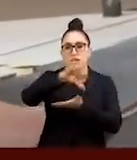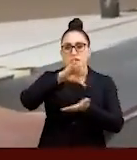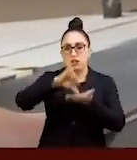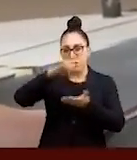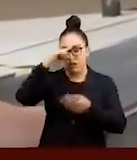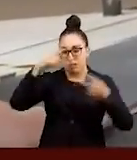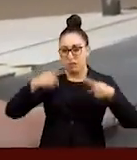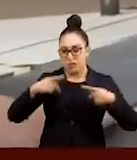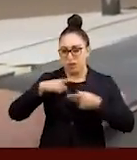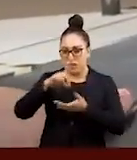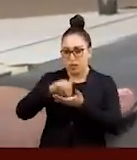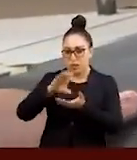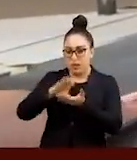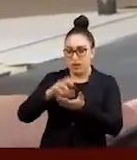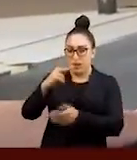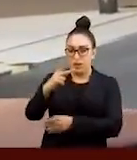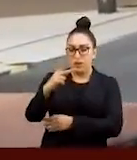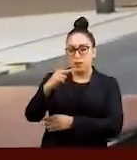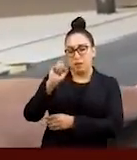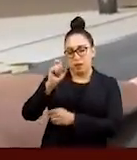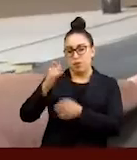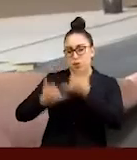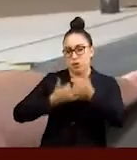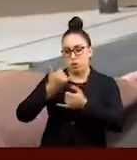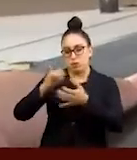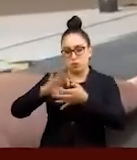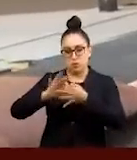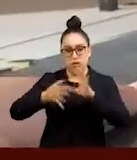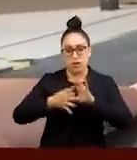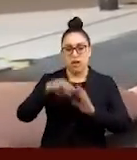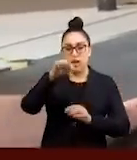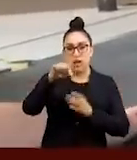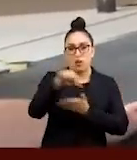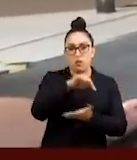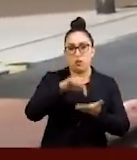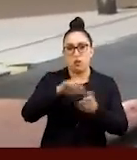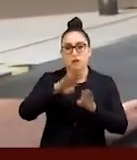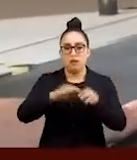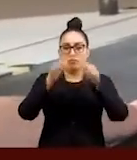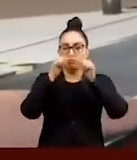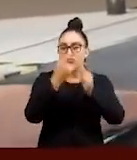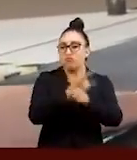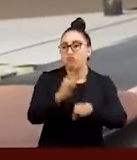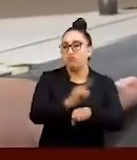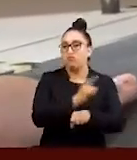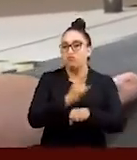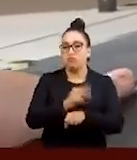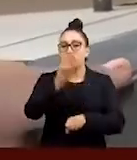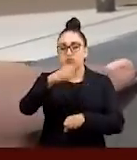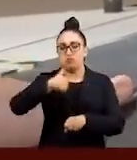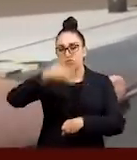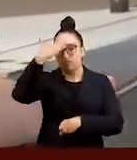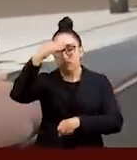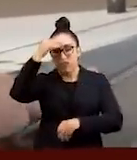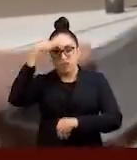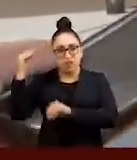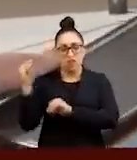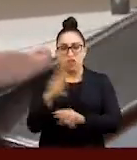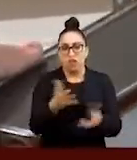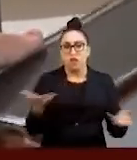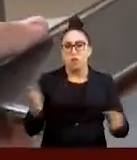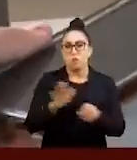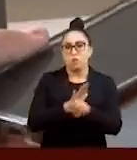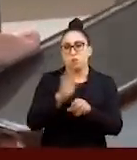Paralímpico es un lugar que se ha dejado como muy atrasado, como muy olvidado. Entonces yo